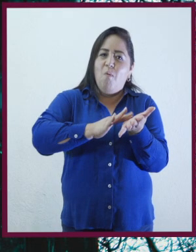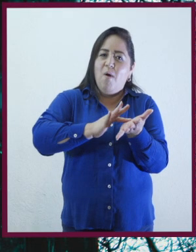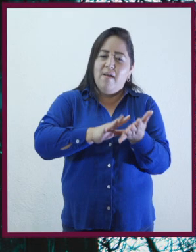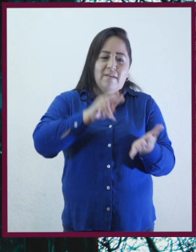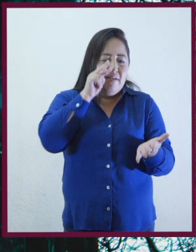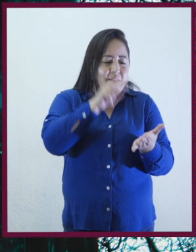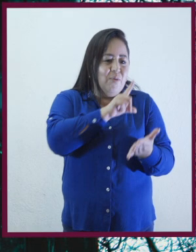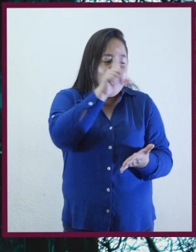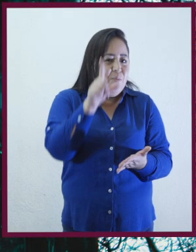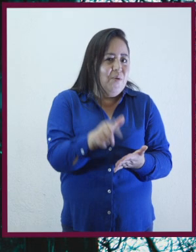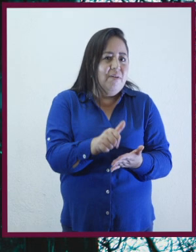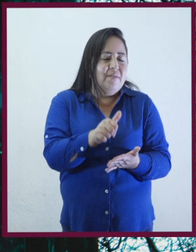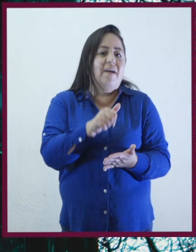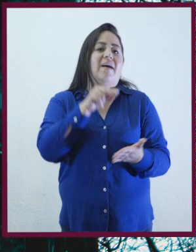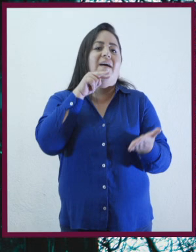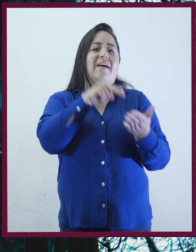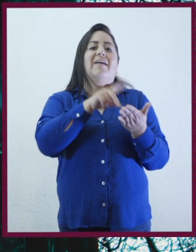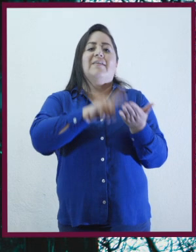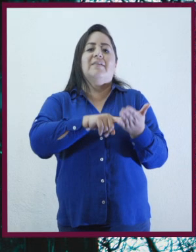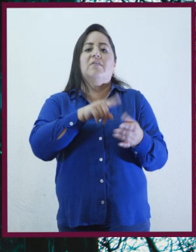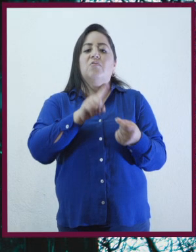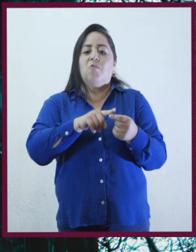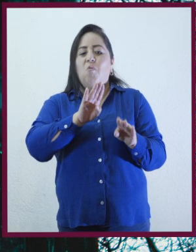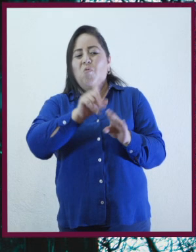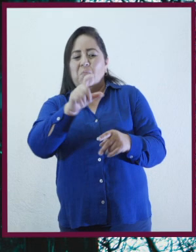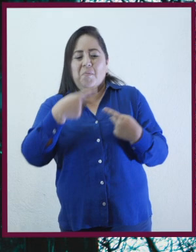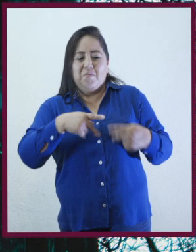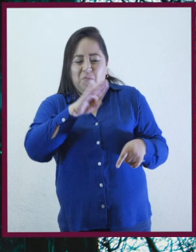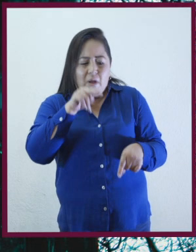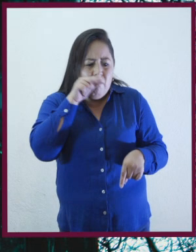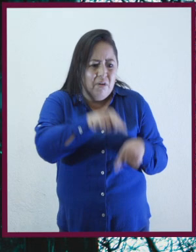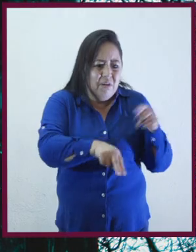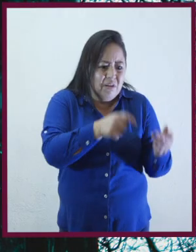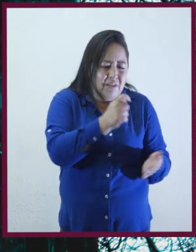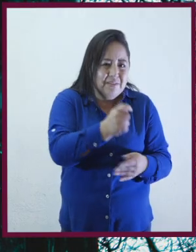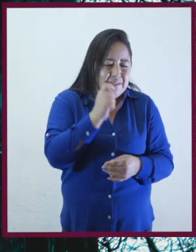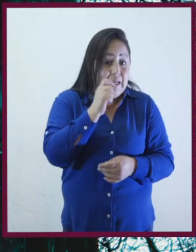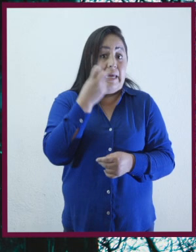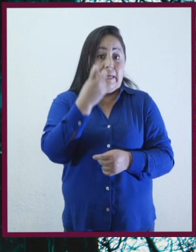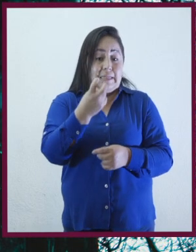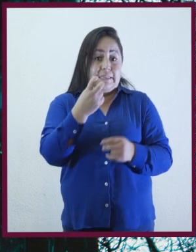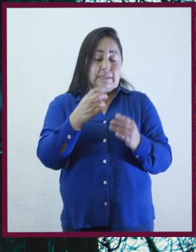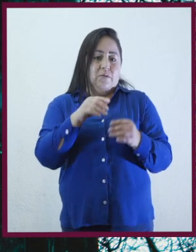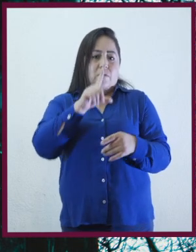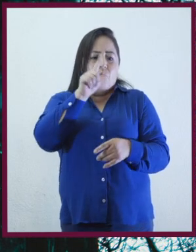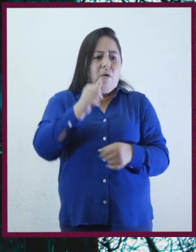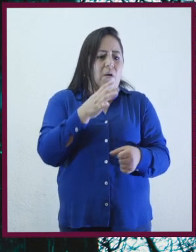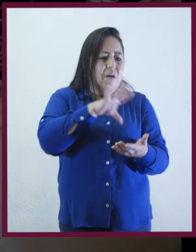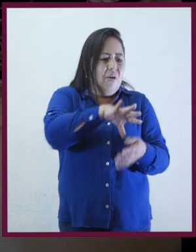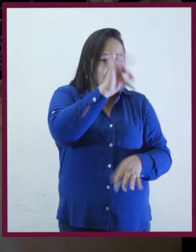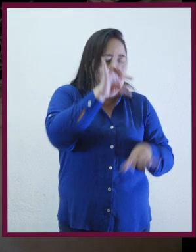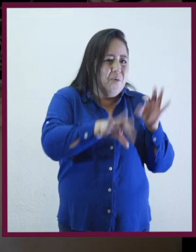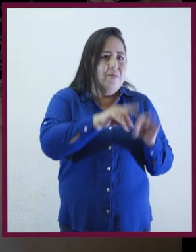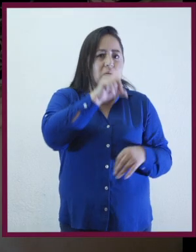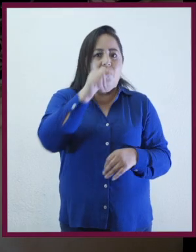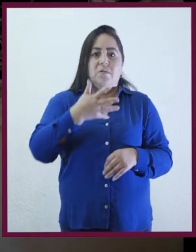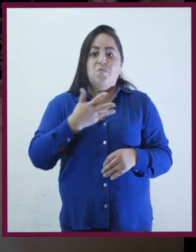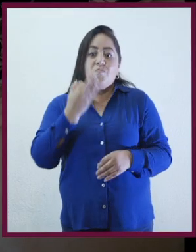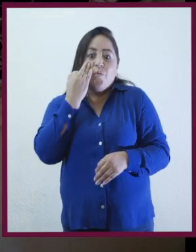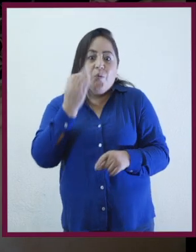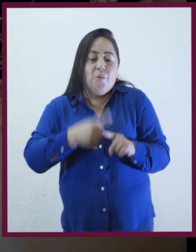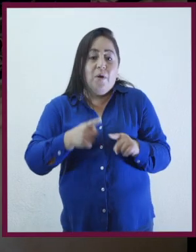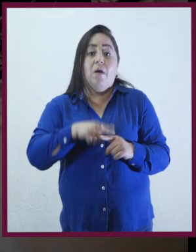los detalles que se hallan en la escena del crimen. Mediante este método de localización de indicios y